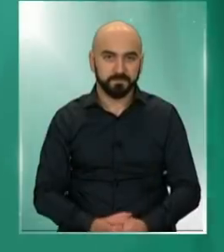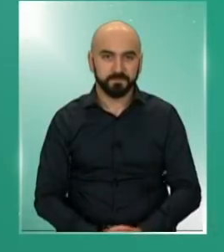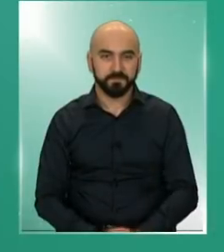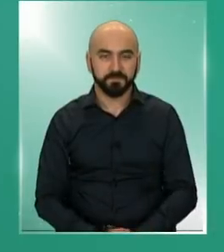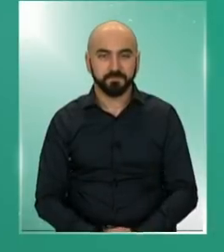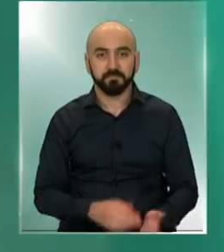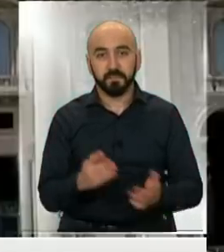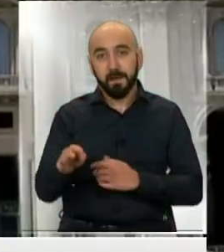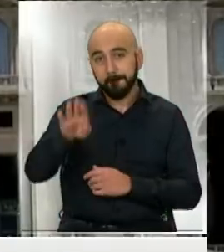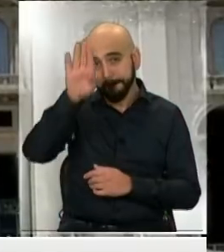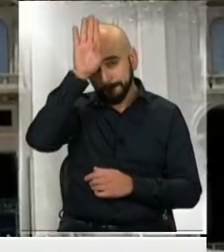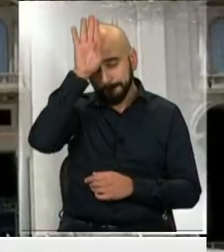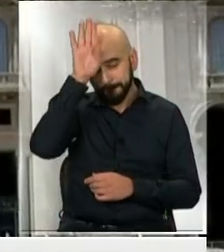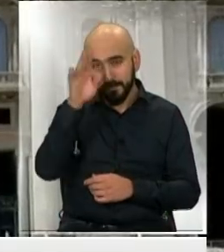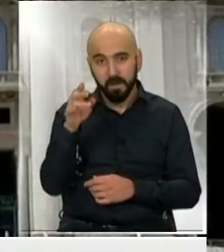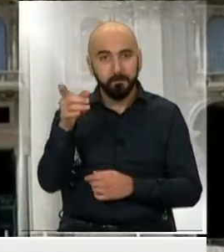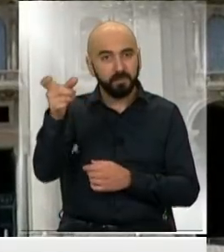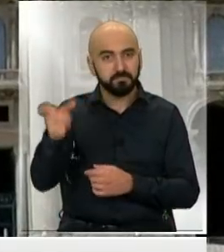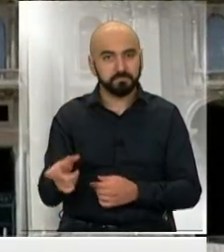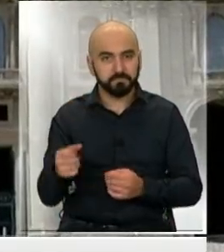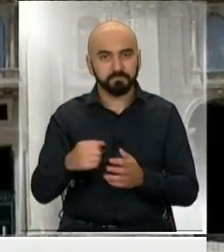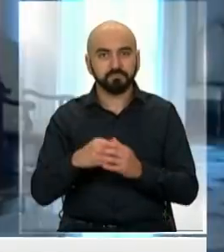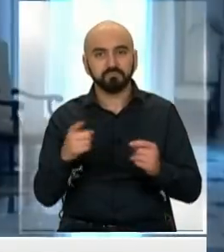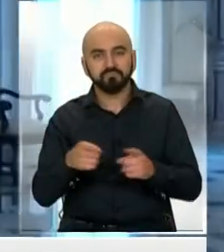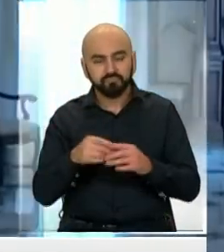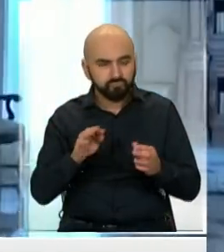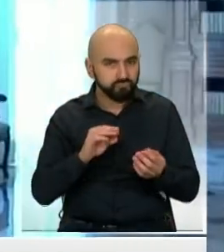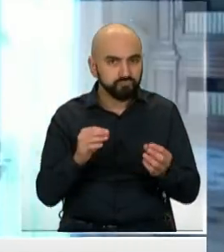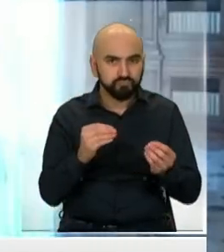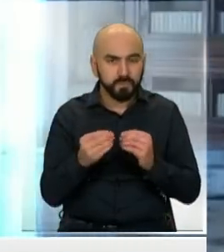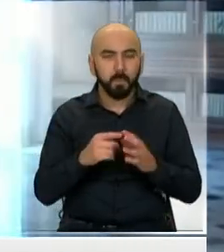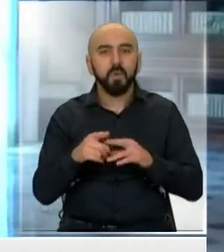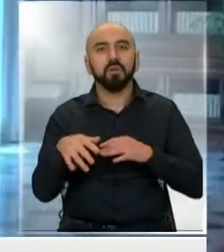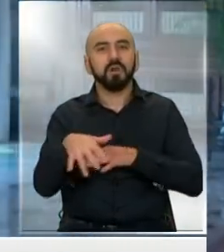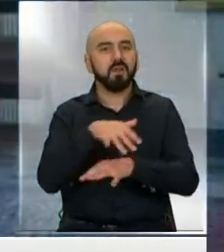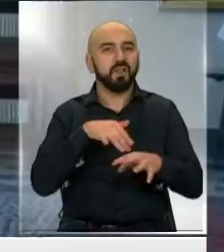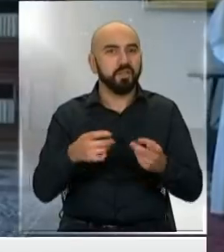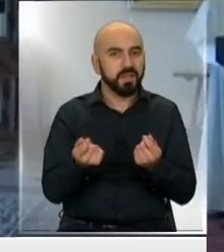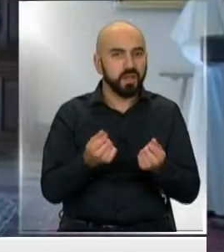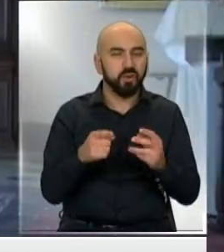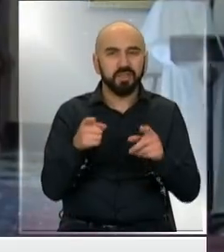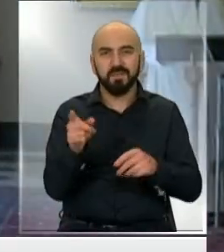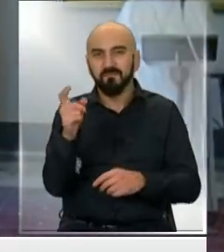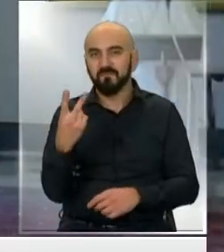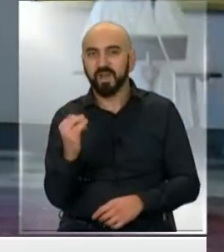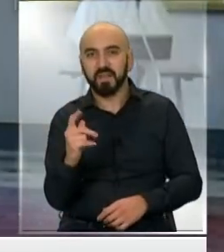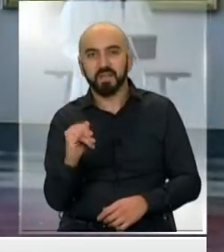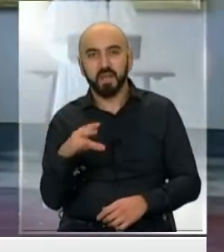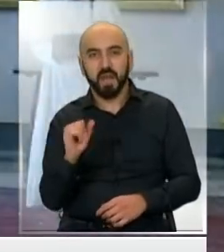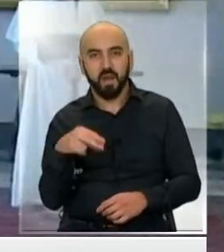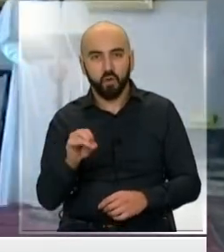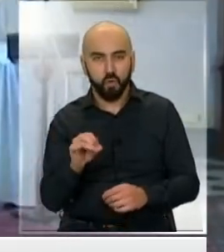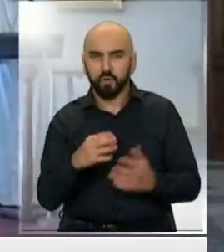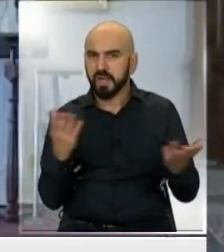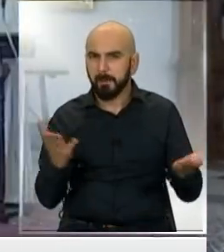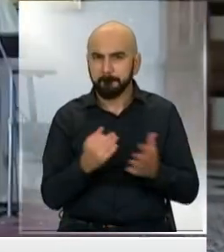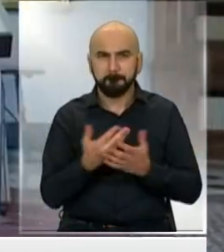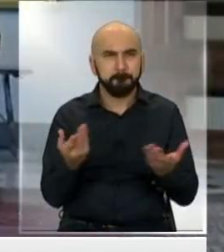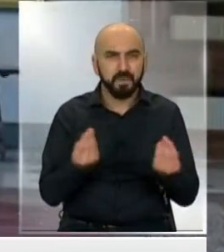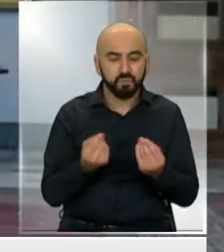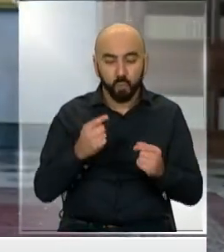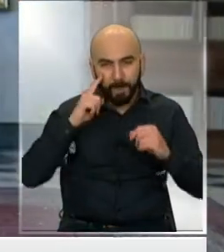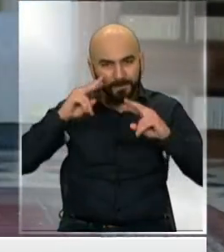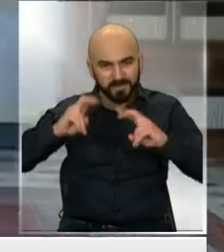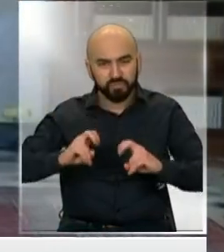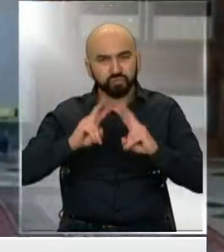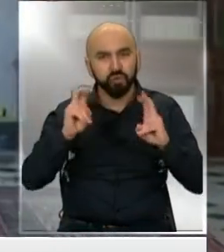El Papa Francisco reformó la unidad de inteligencia financiera y lavado de dinero del Vaticano tras varios escándalos, entre ellos una pesquisa en curso